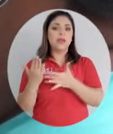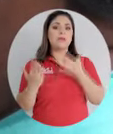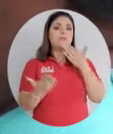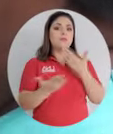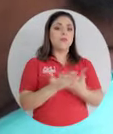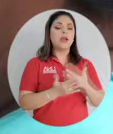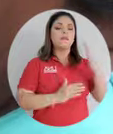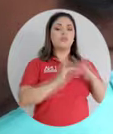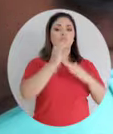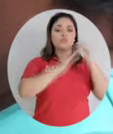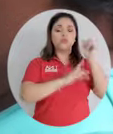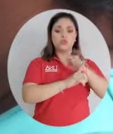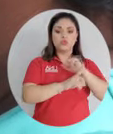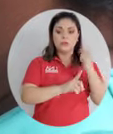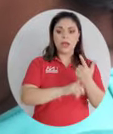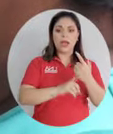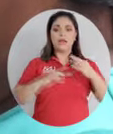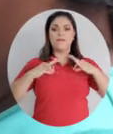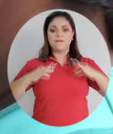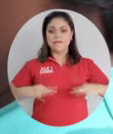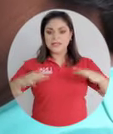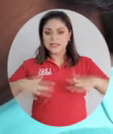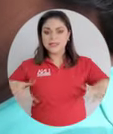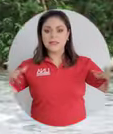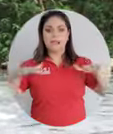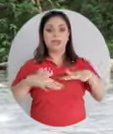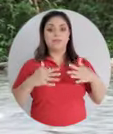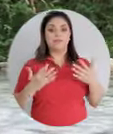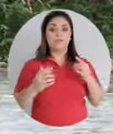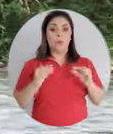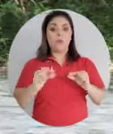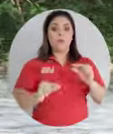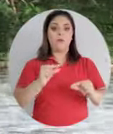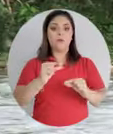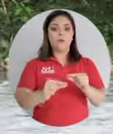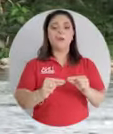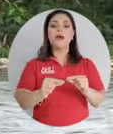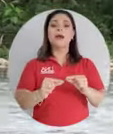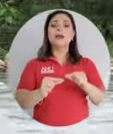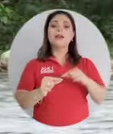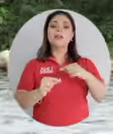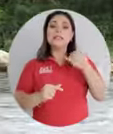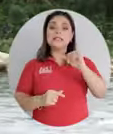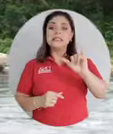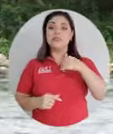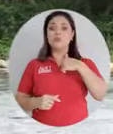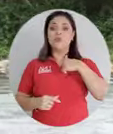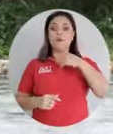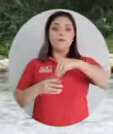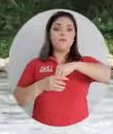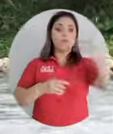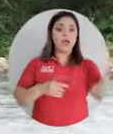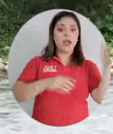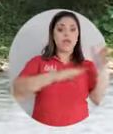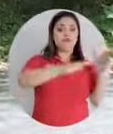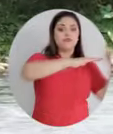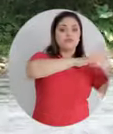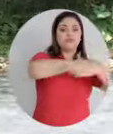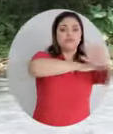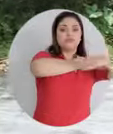infraestructura social e infraestructura física en general. Conforme nos alejamos del gran área metropolitana, esas